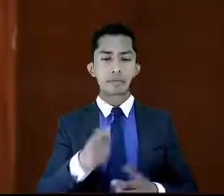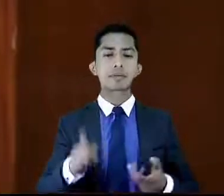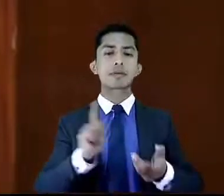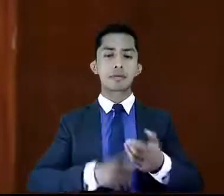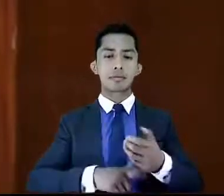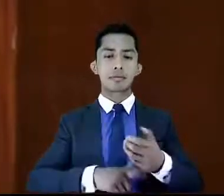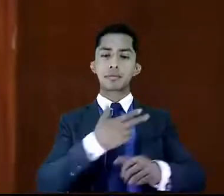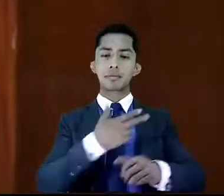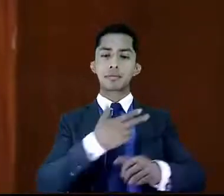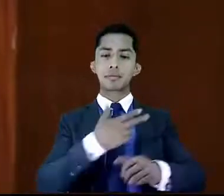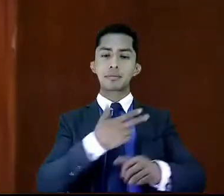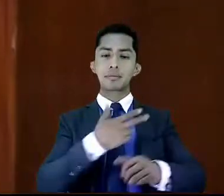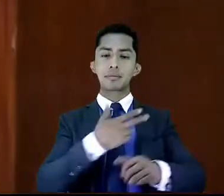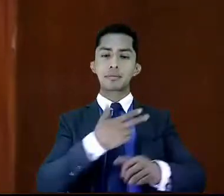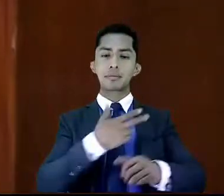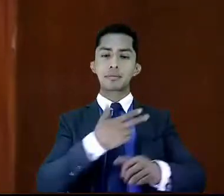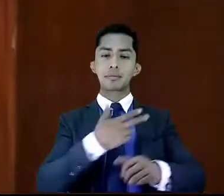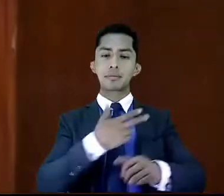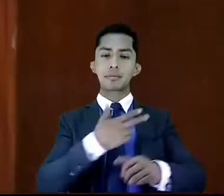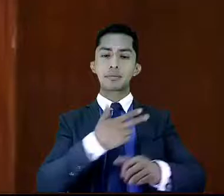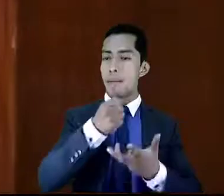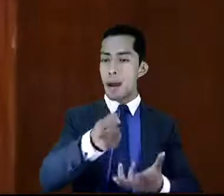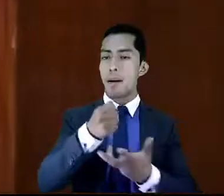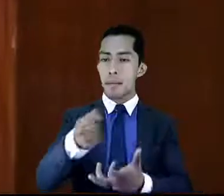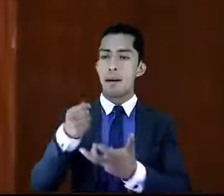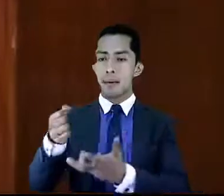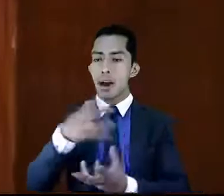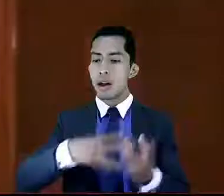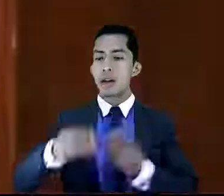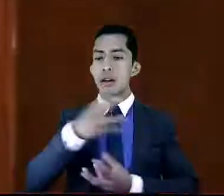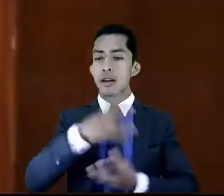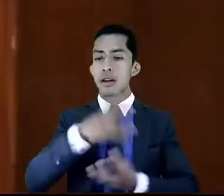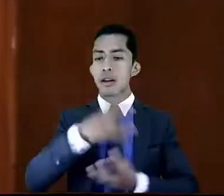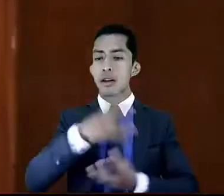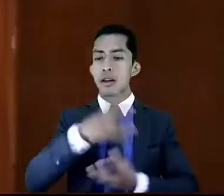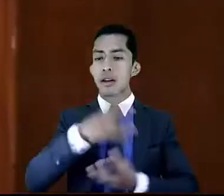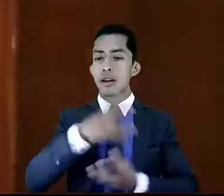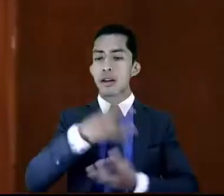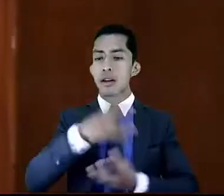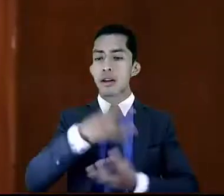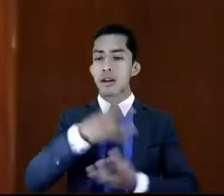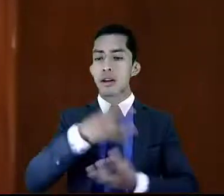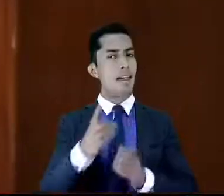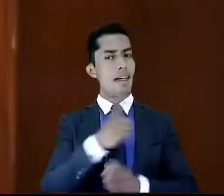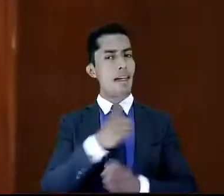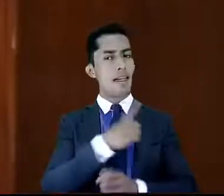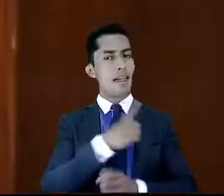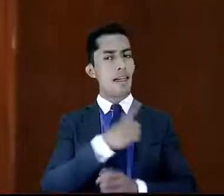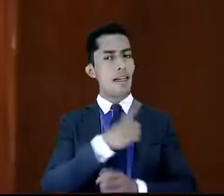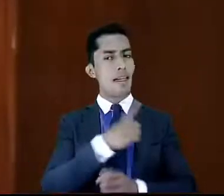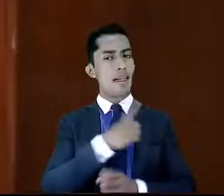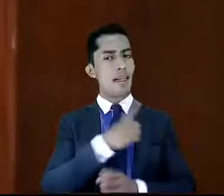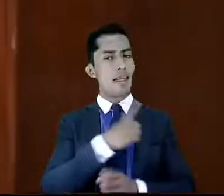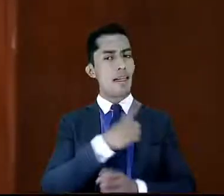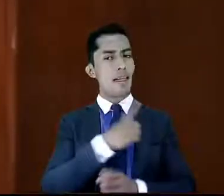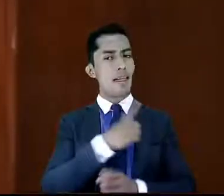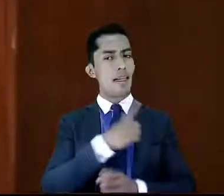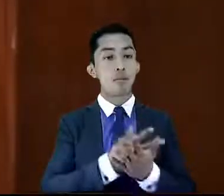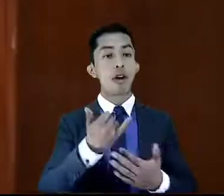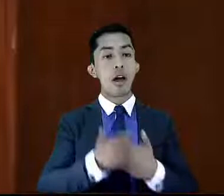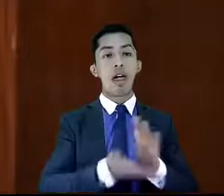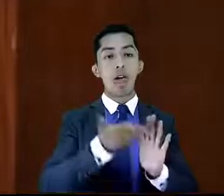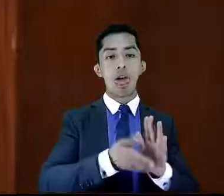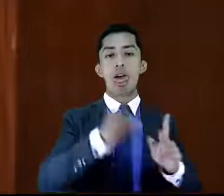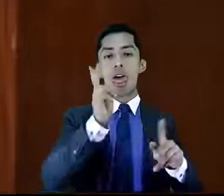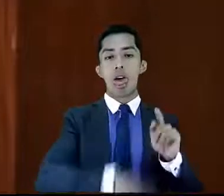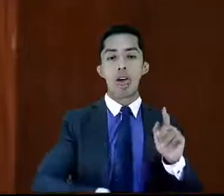recursos públicos ha dejado mucho que desear. Obras inconclusas, otorgamiento de la tarjeta rosa